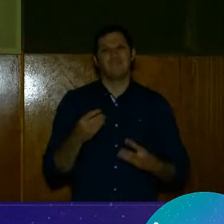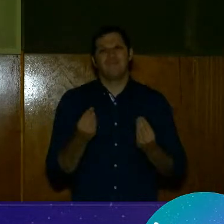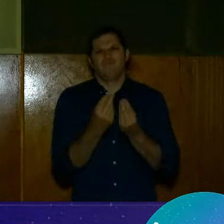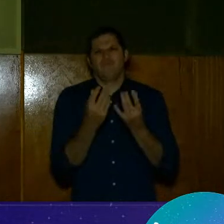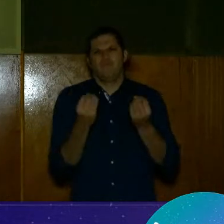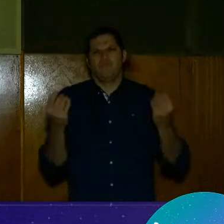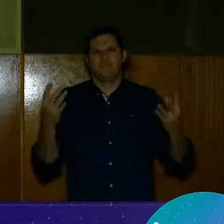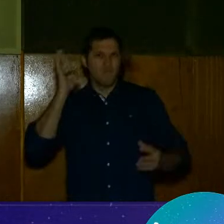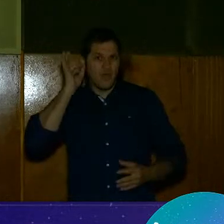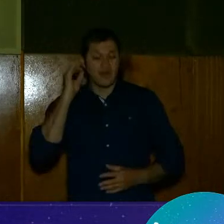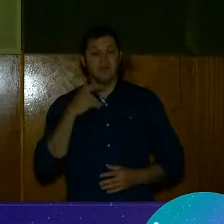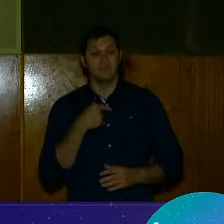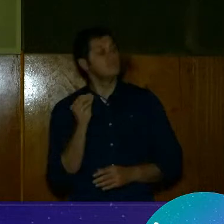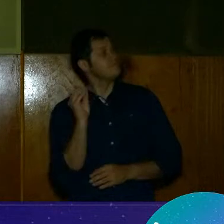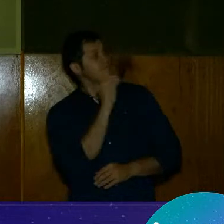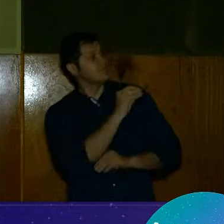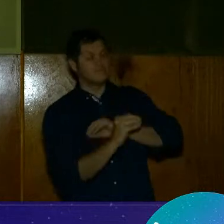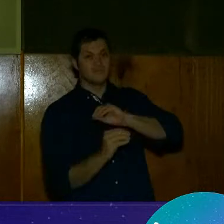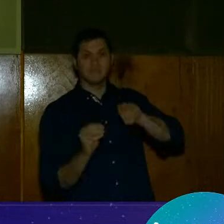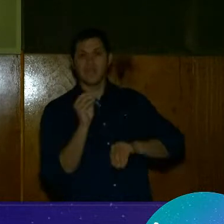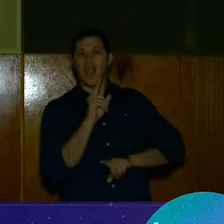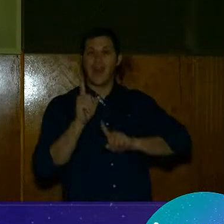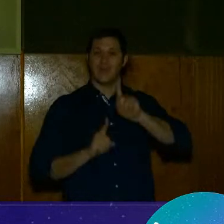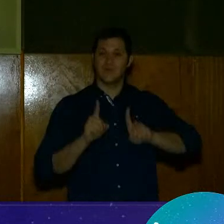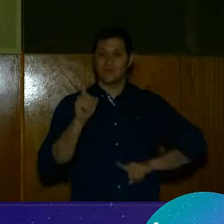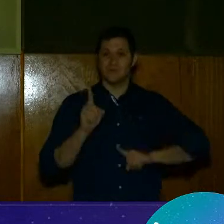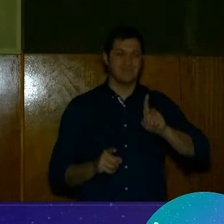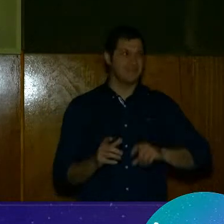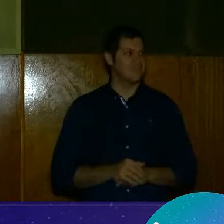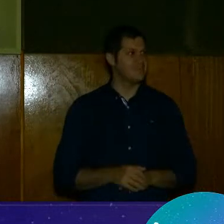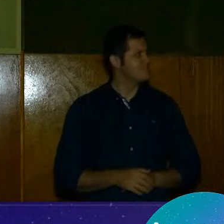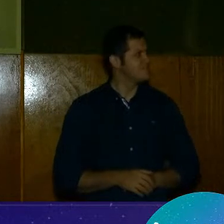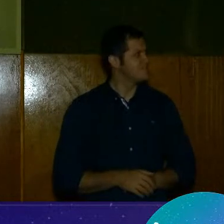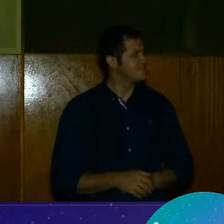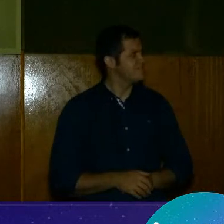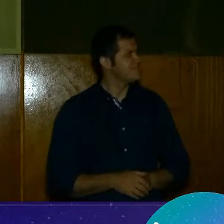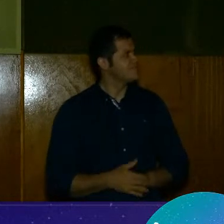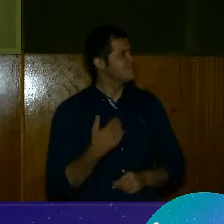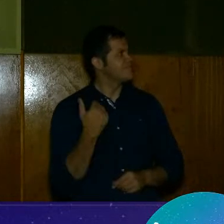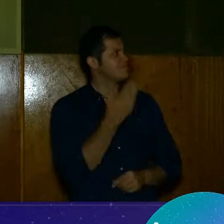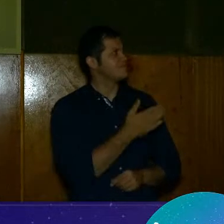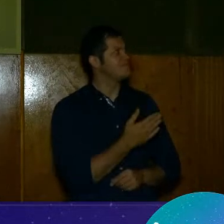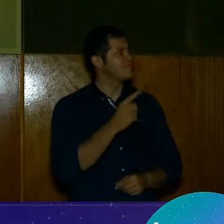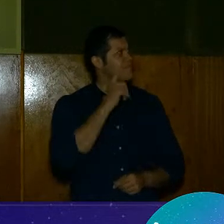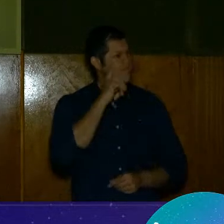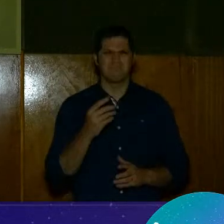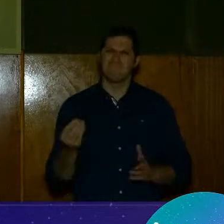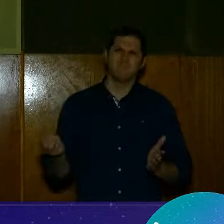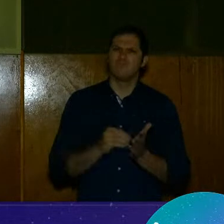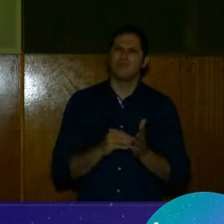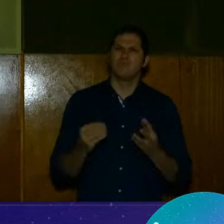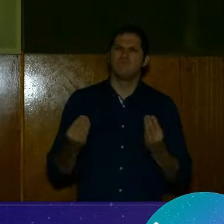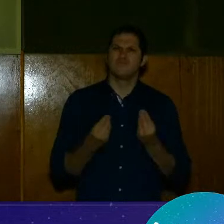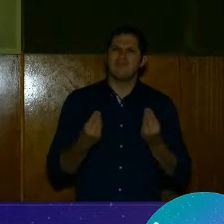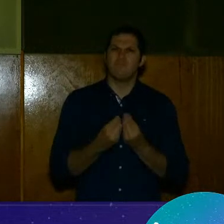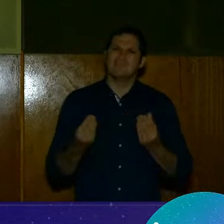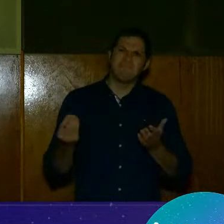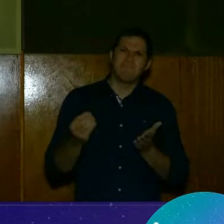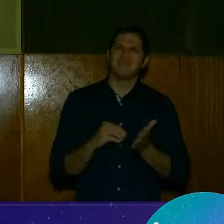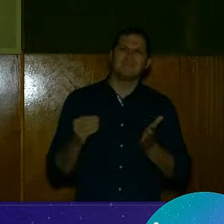ellas son todas astrónomas que son o chilenas o trabajan en chile son muchas